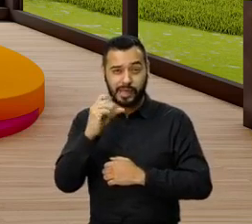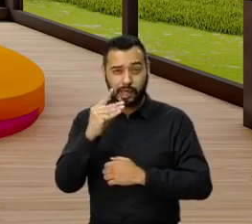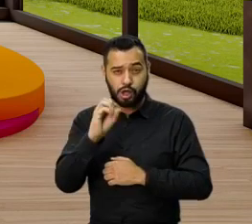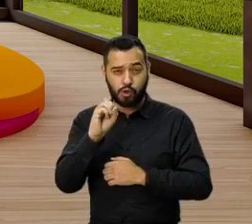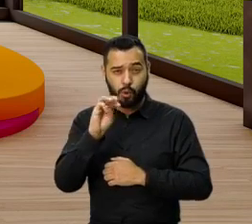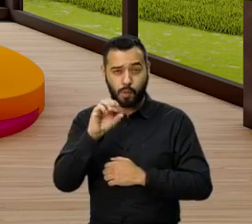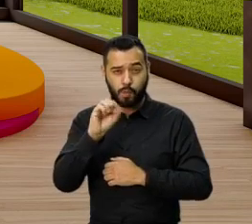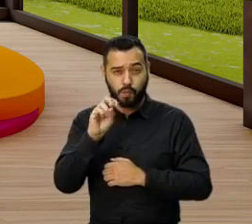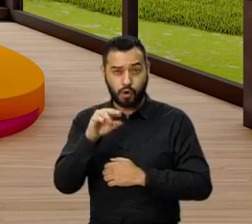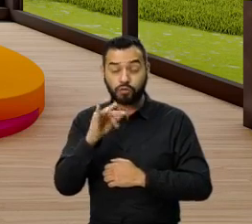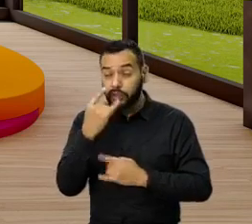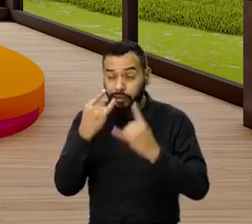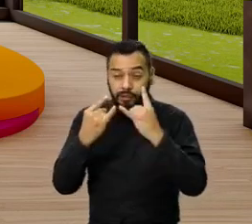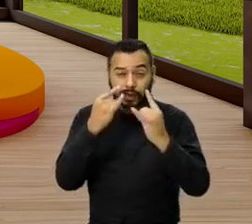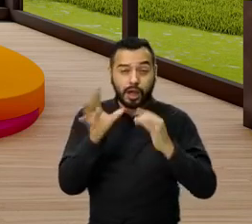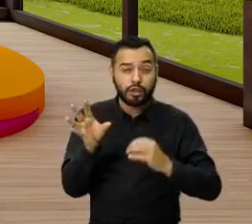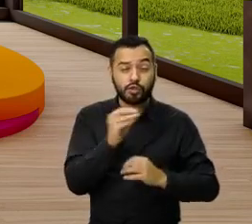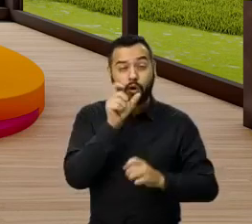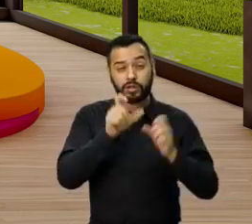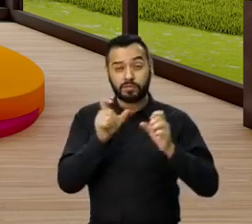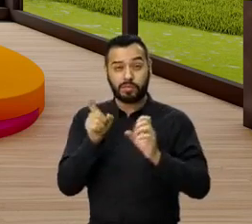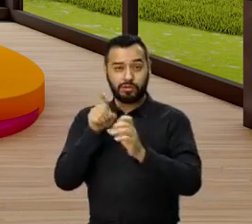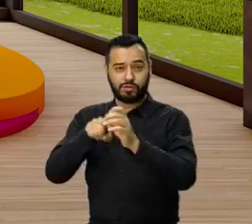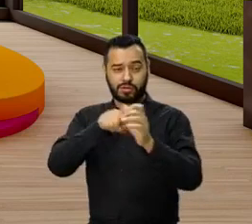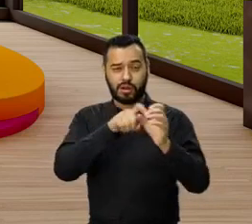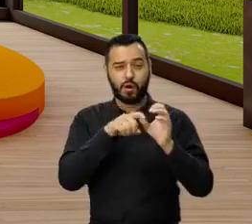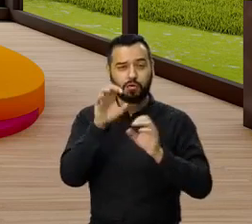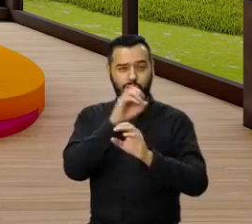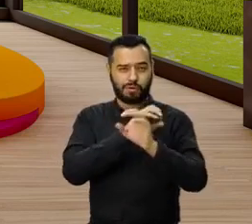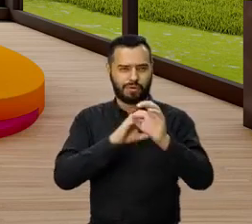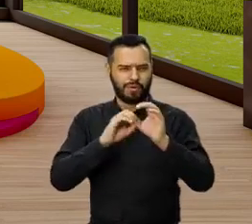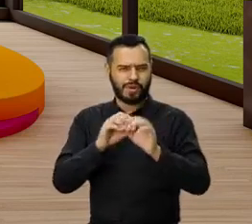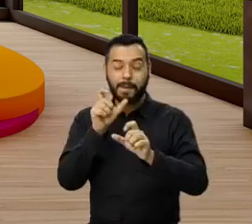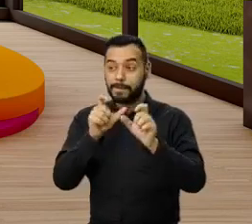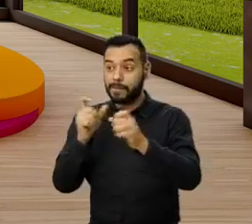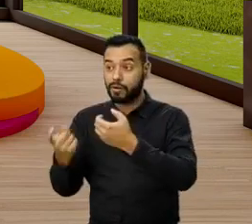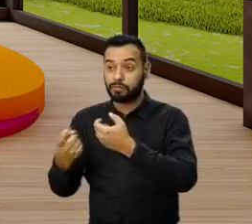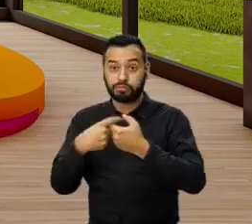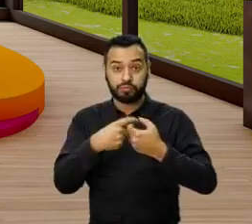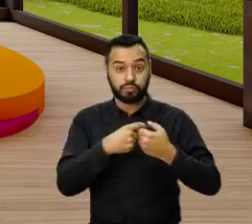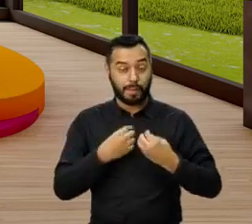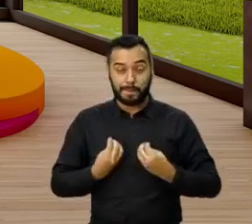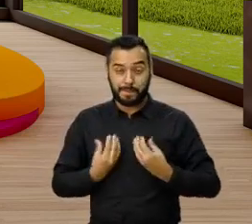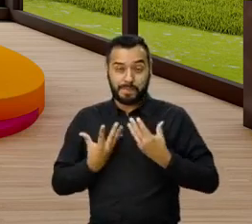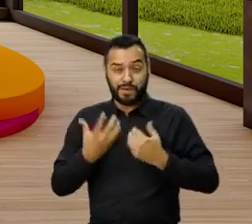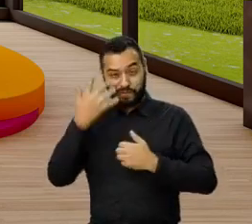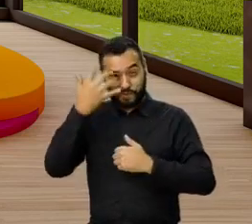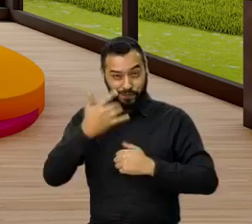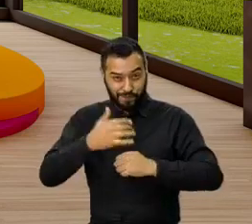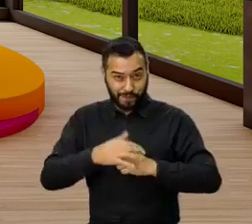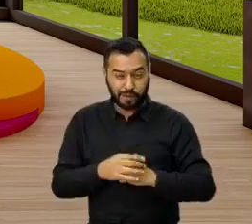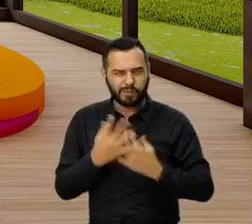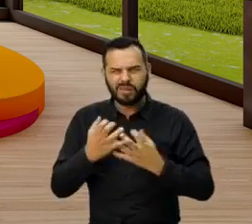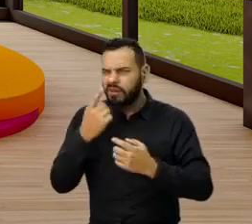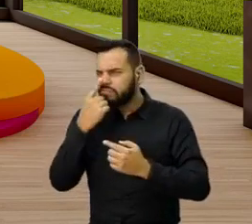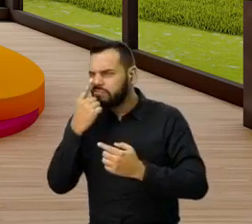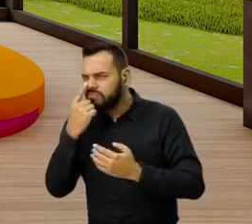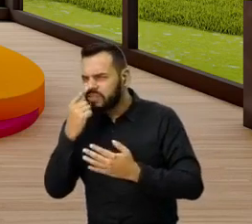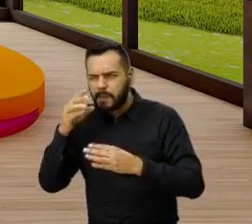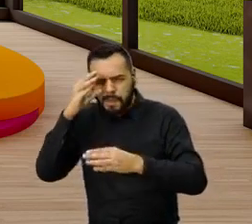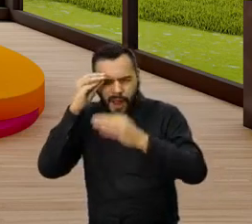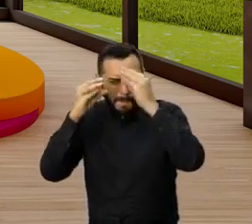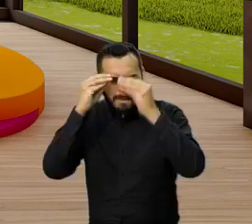interesantes para todos nuestros afiliados usuarios y para todas las personas que se están conectando con nosotros y que quieren saber de estos